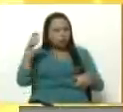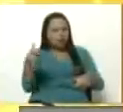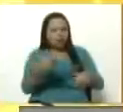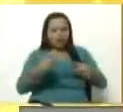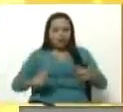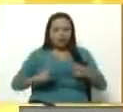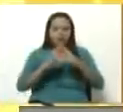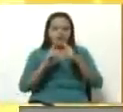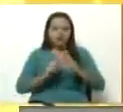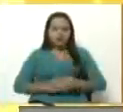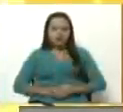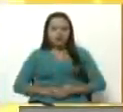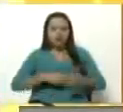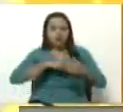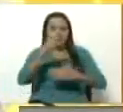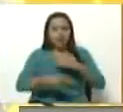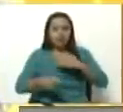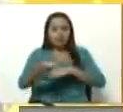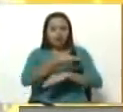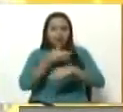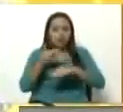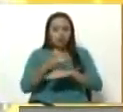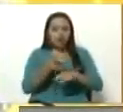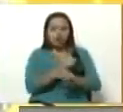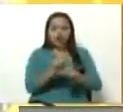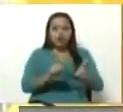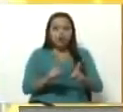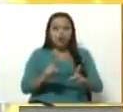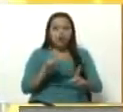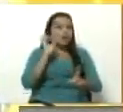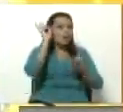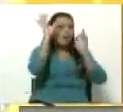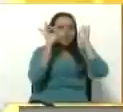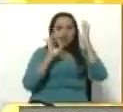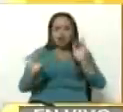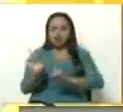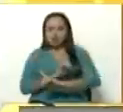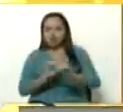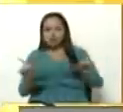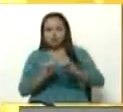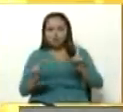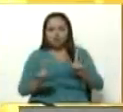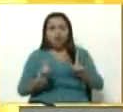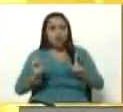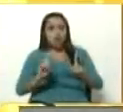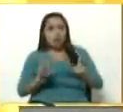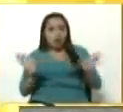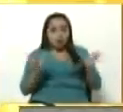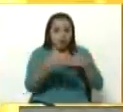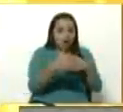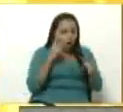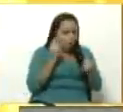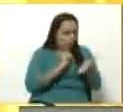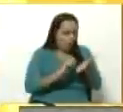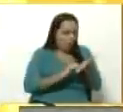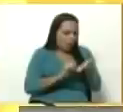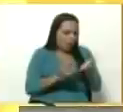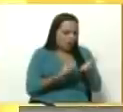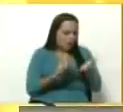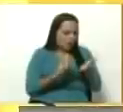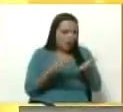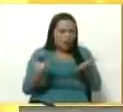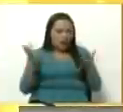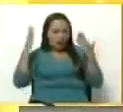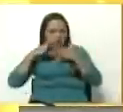encuentro, programa de gobierno que no salió de un aire acondicionado, no salió de cuatro paredes, no salió de